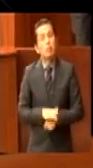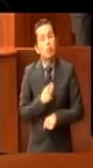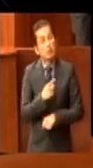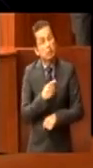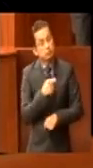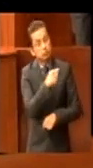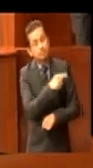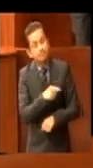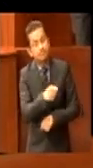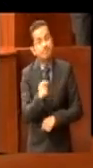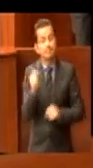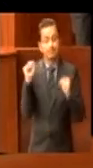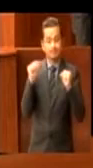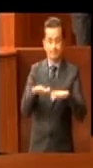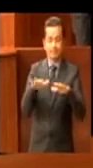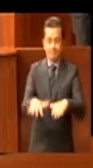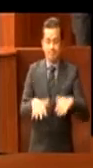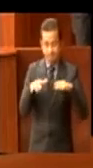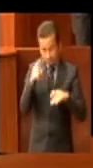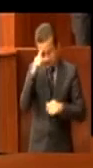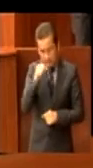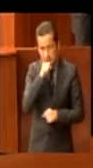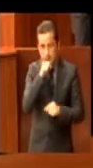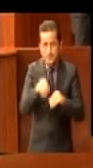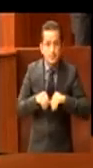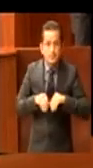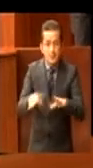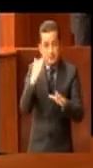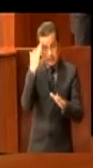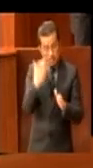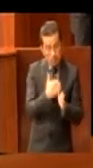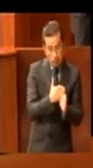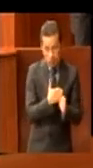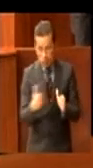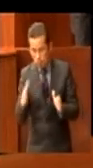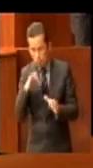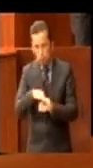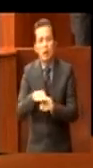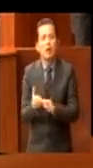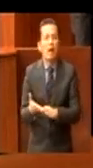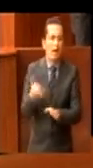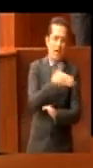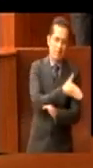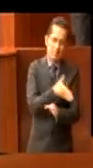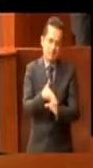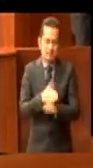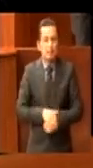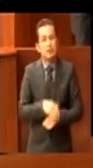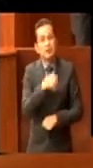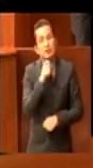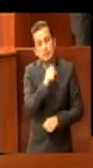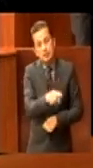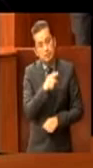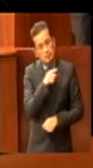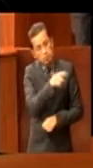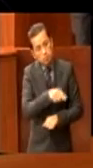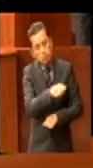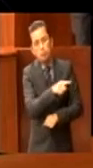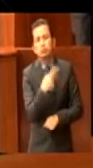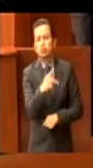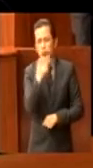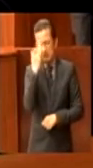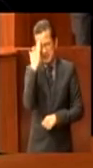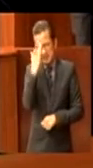de actos anticipados de precampaña y campaña y por el posicionamiento individual promoción personalizada de dichos sujetos denunciados fuera de los planes